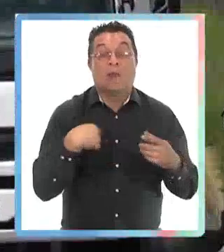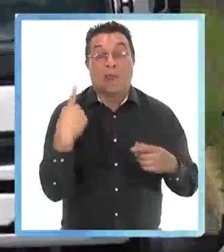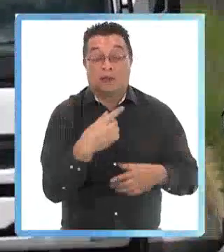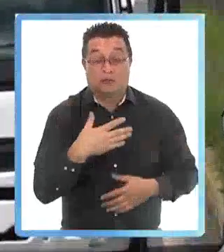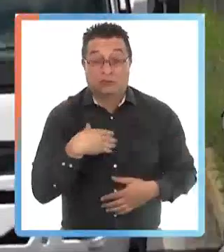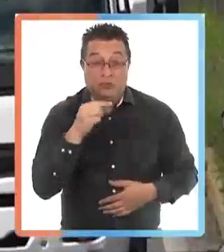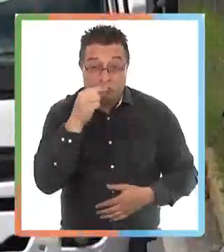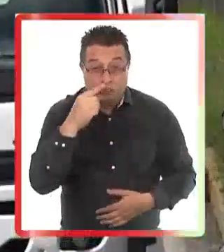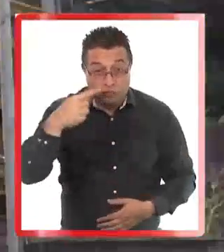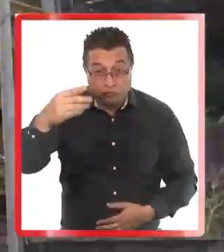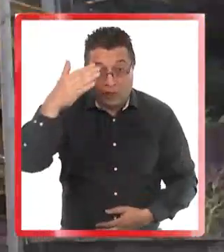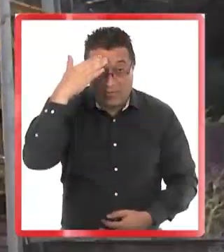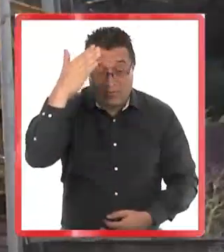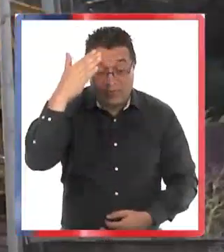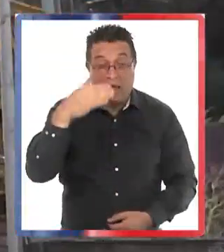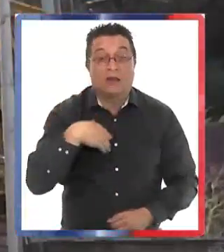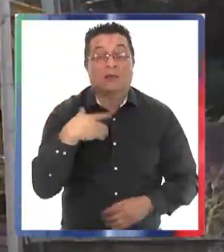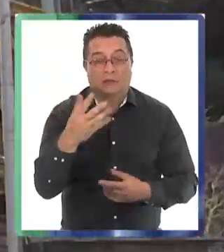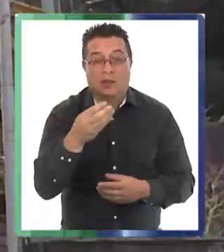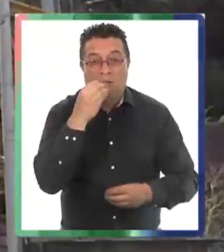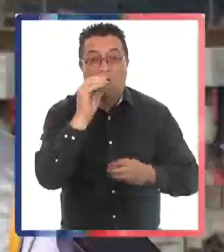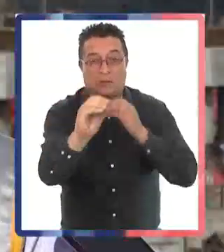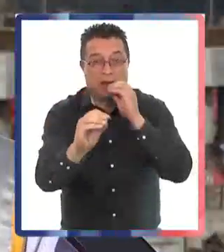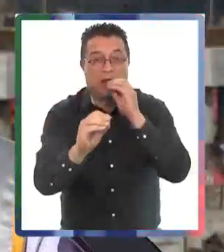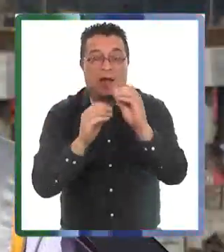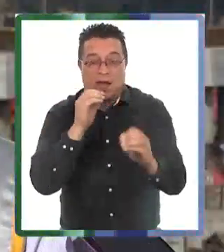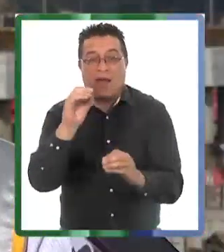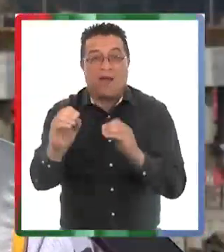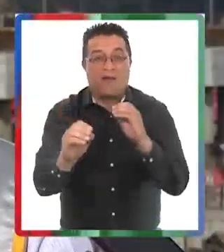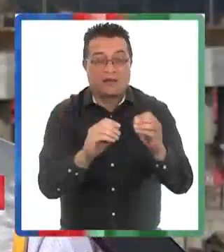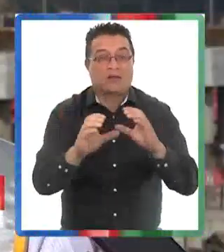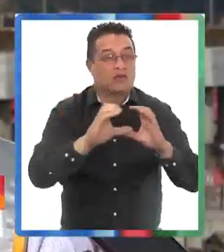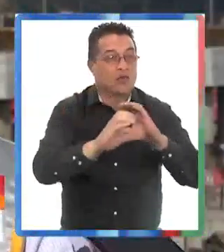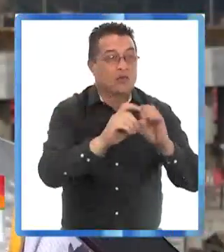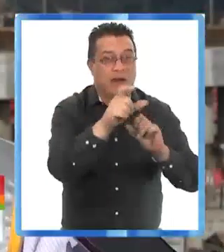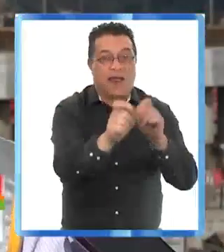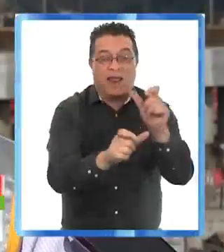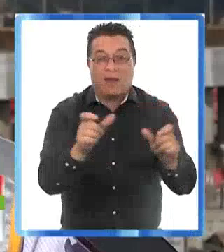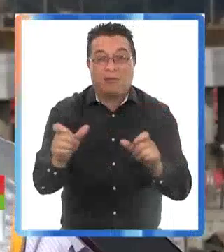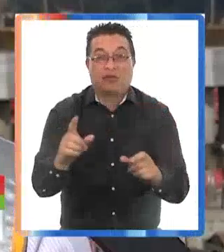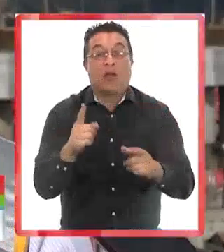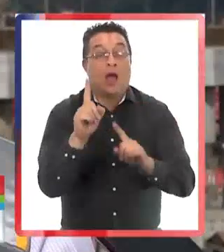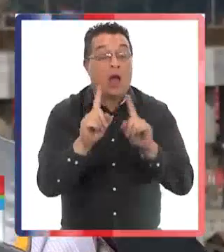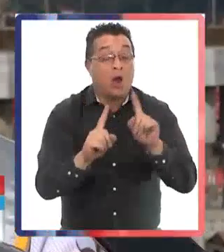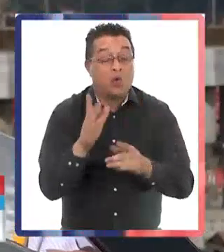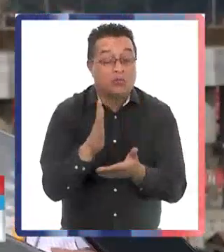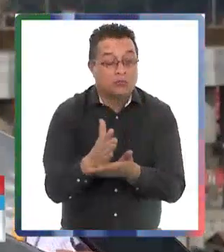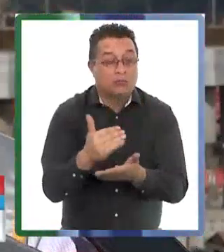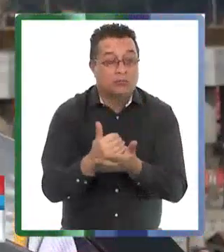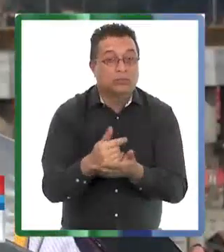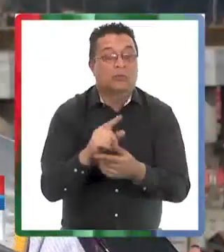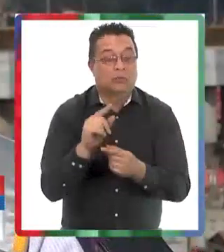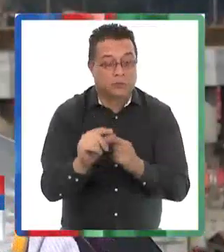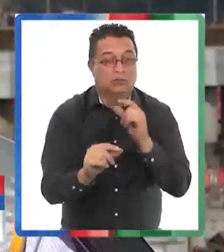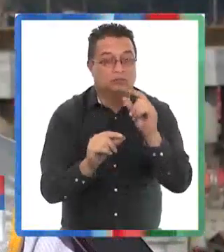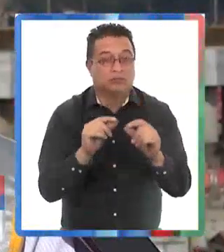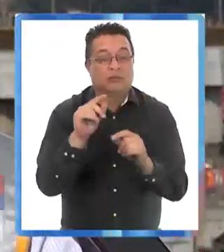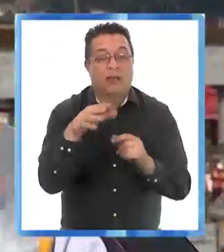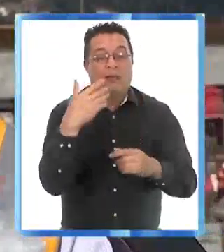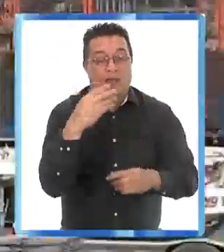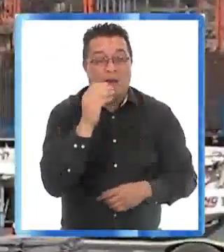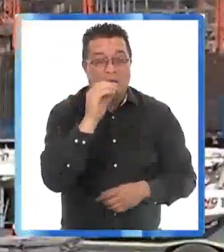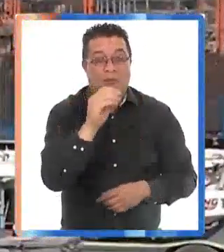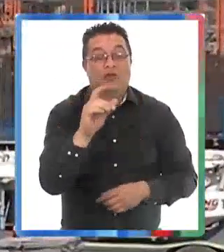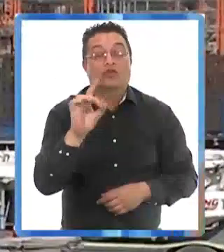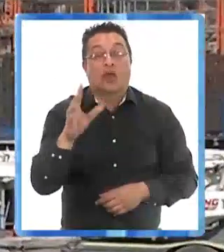puente industrial. Nosotros durante los próximos días también vamos a avisar, a anunciar, a comunicar a la ciudadanía algunas medidas que van a ir